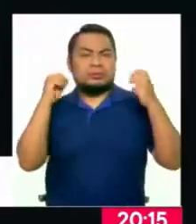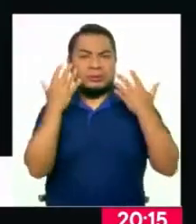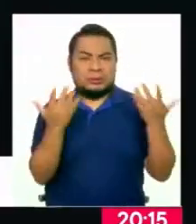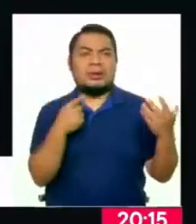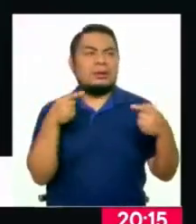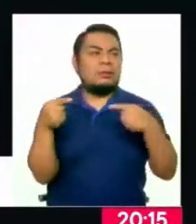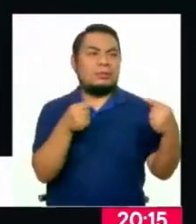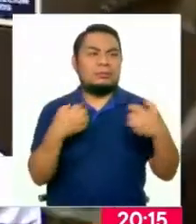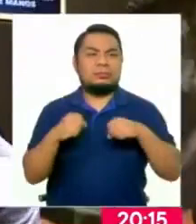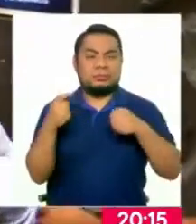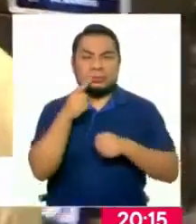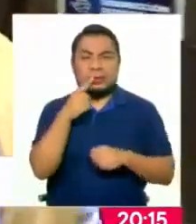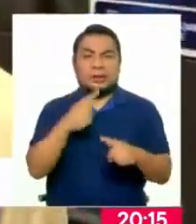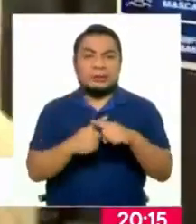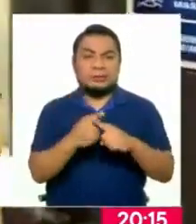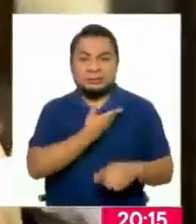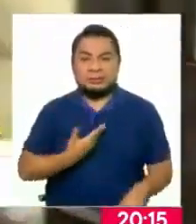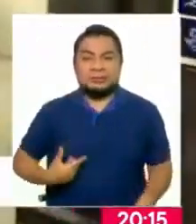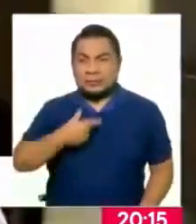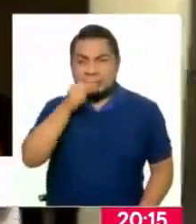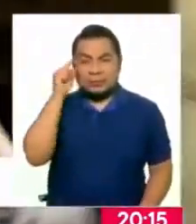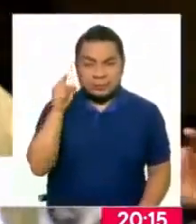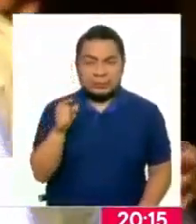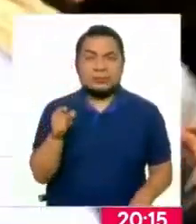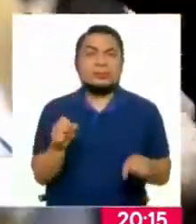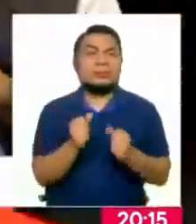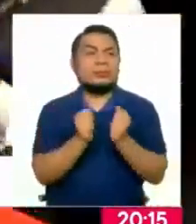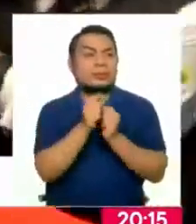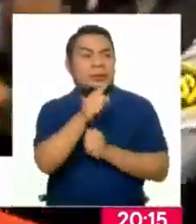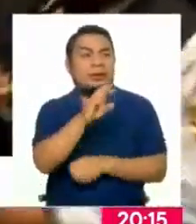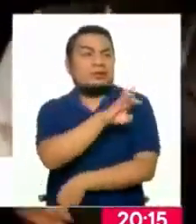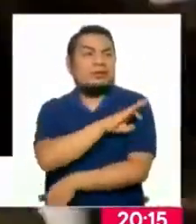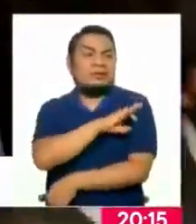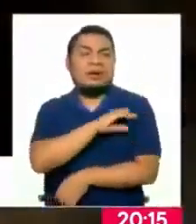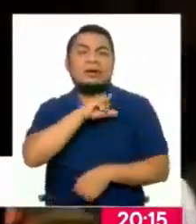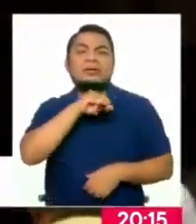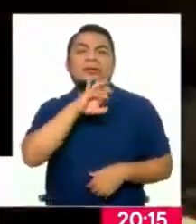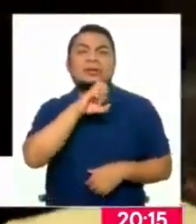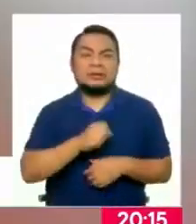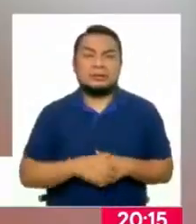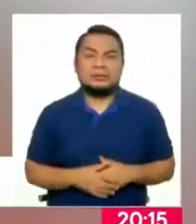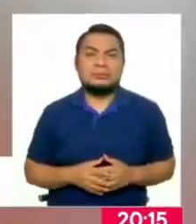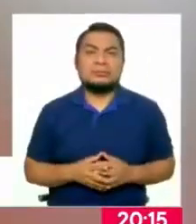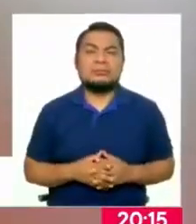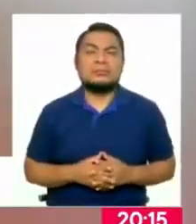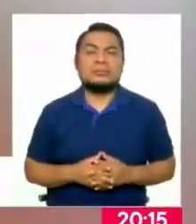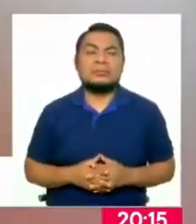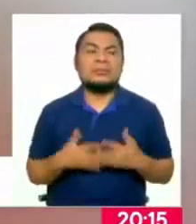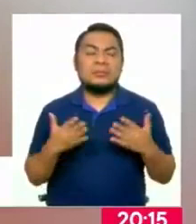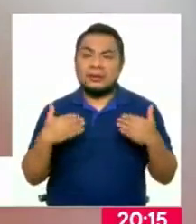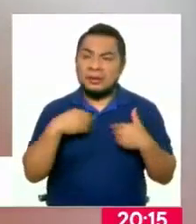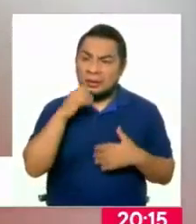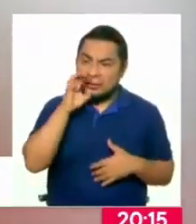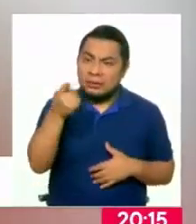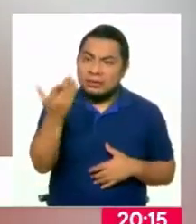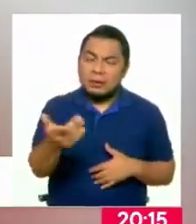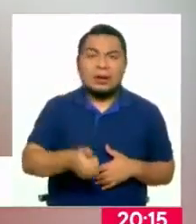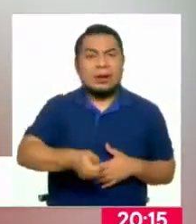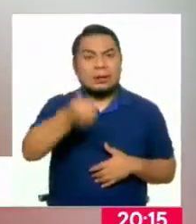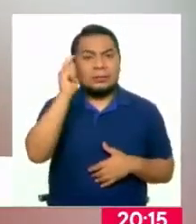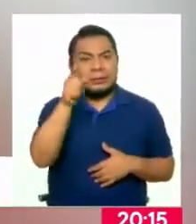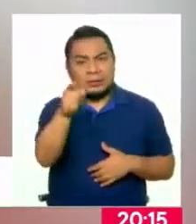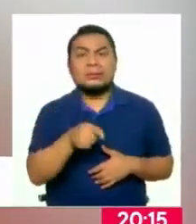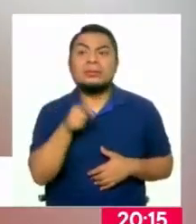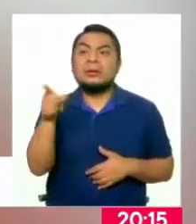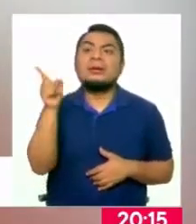acalorada discusión entre el expresidente Martín Vizcarra y el fiscal Ocías Castañeda. Lamentablemente tenemos que decirlo, señora magistrada,